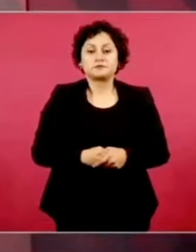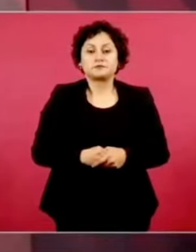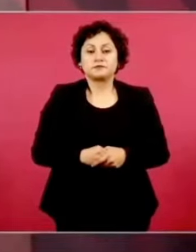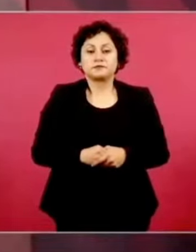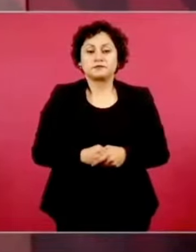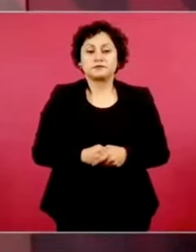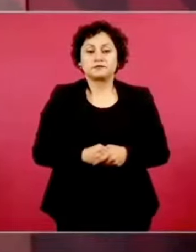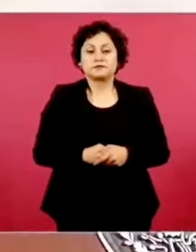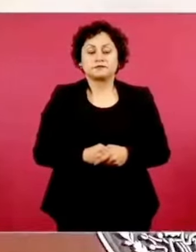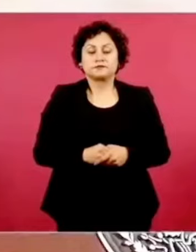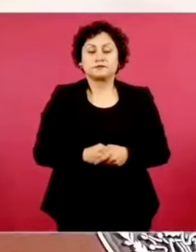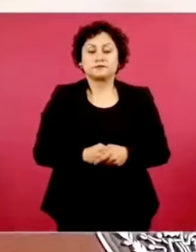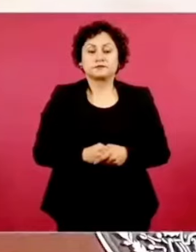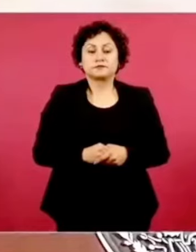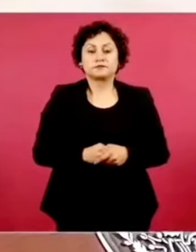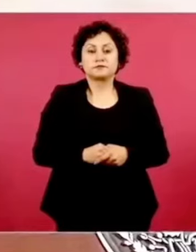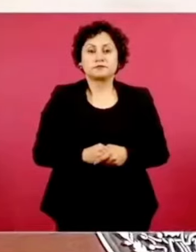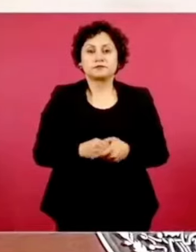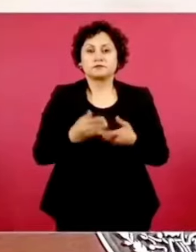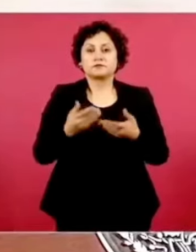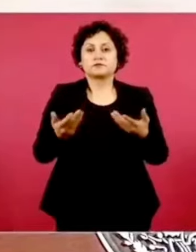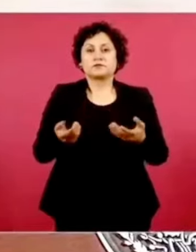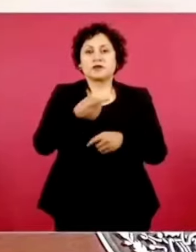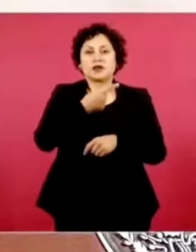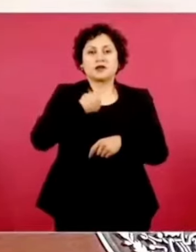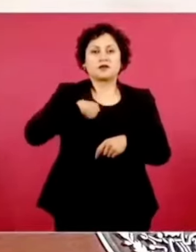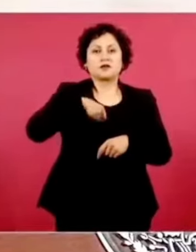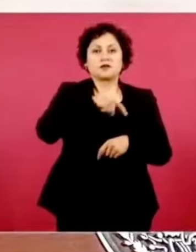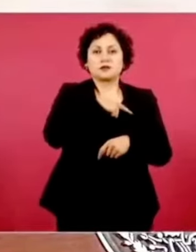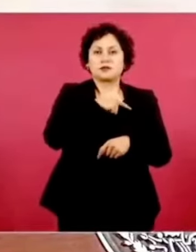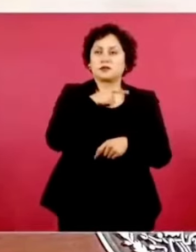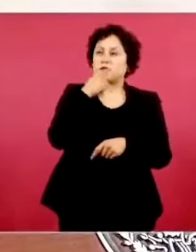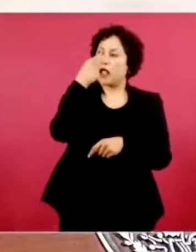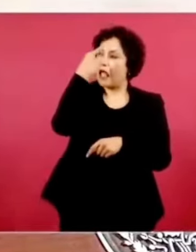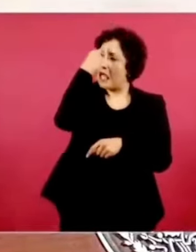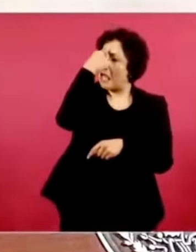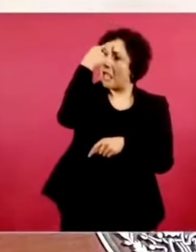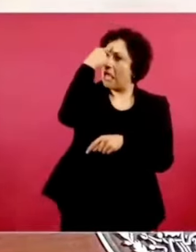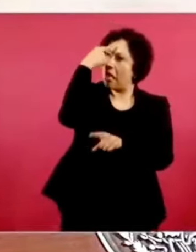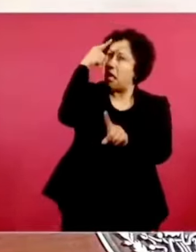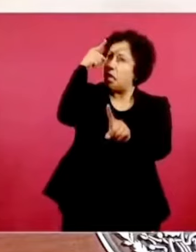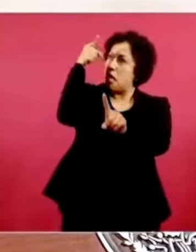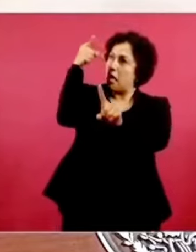tanta ambición por lo material.